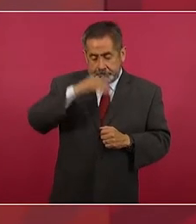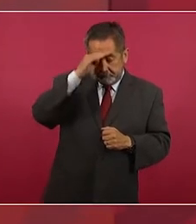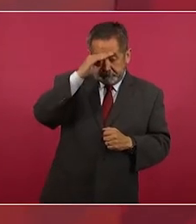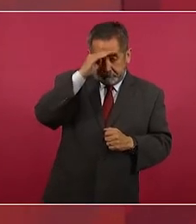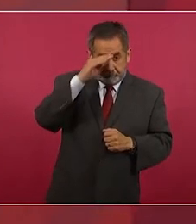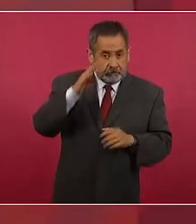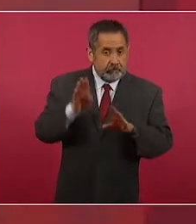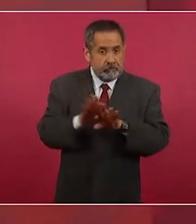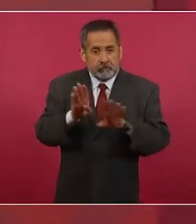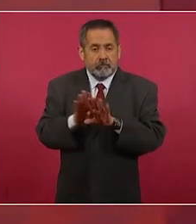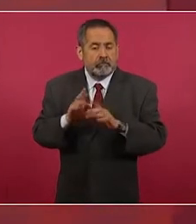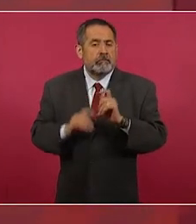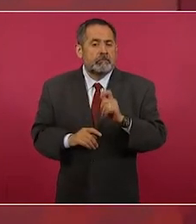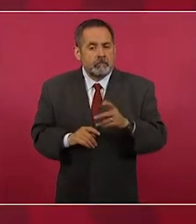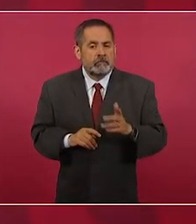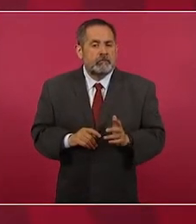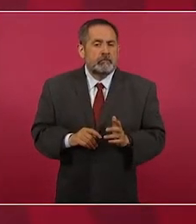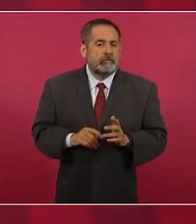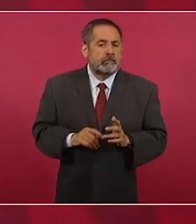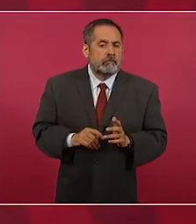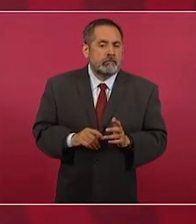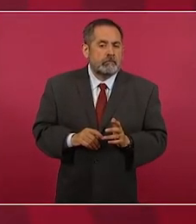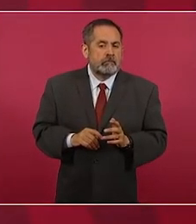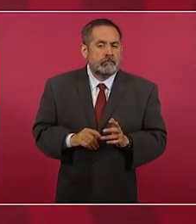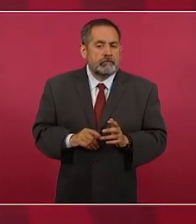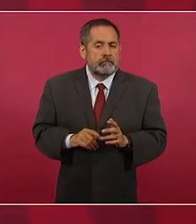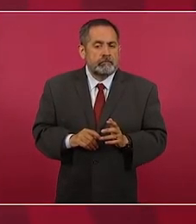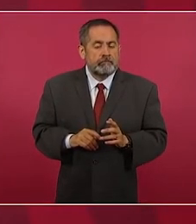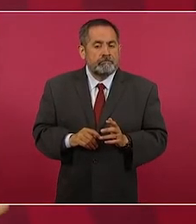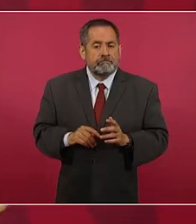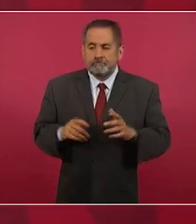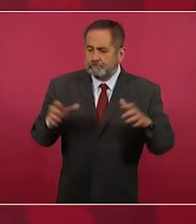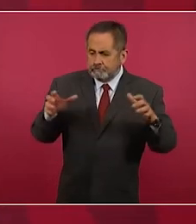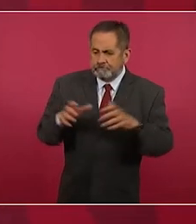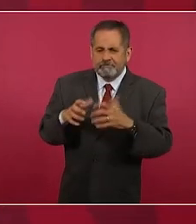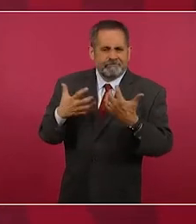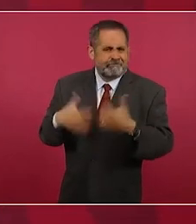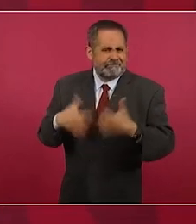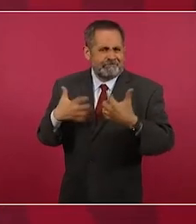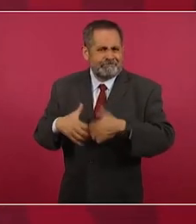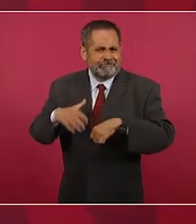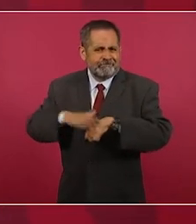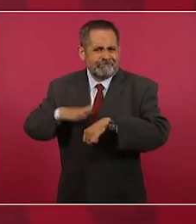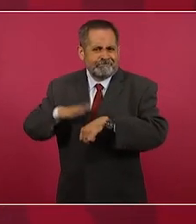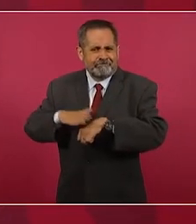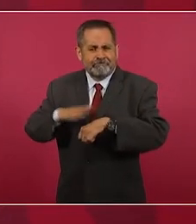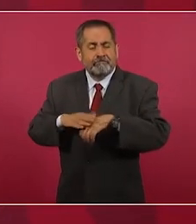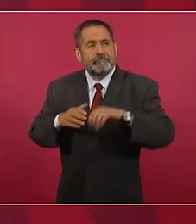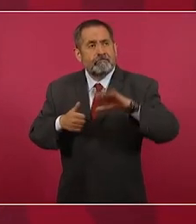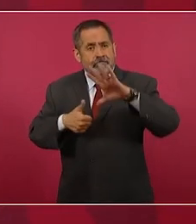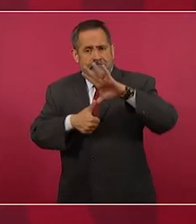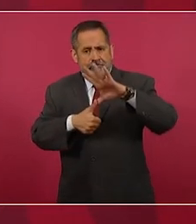la integración para producir más en América